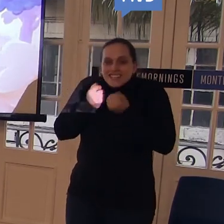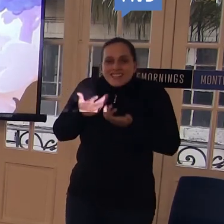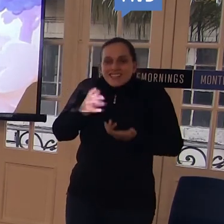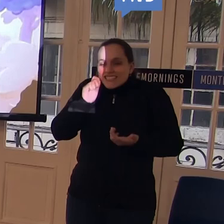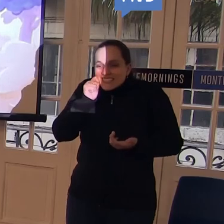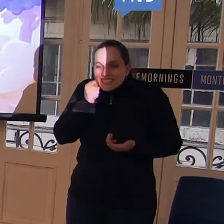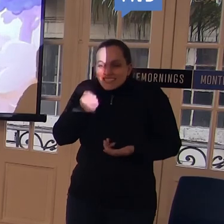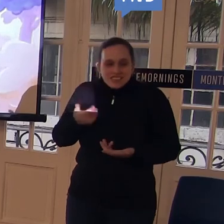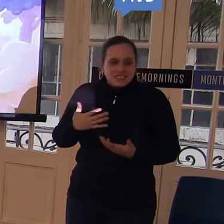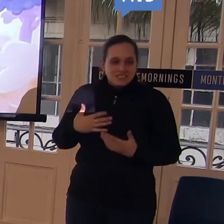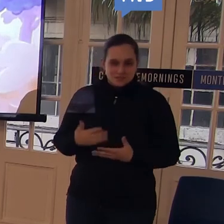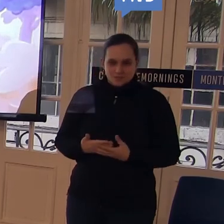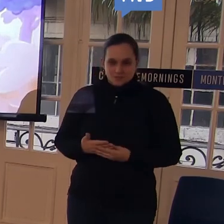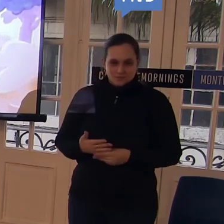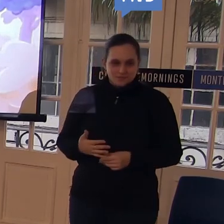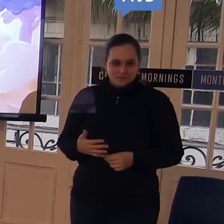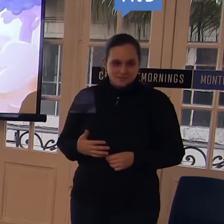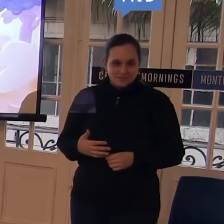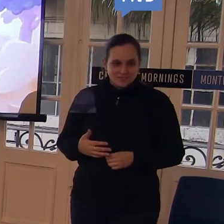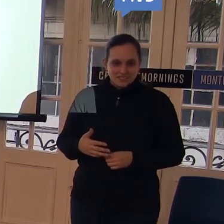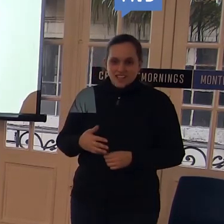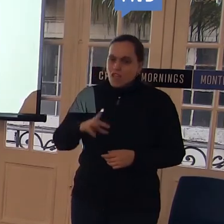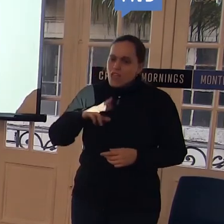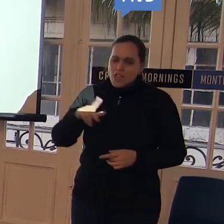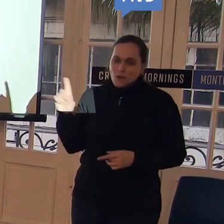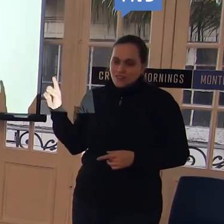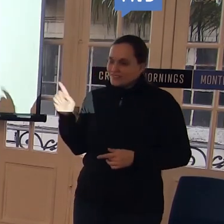awesome. Pero bien,